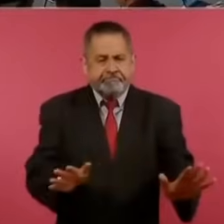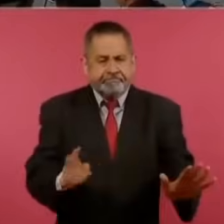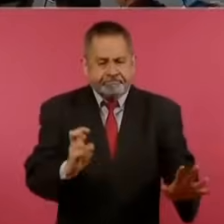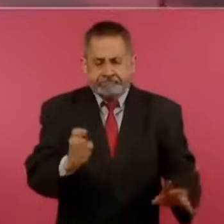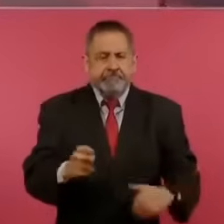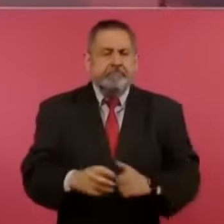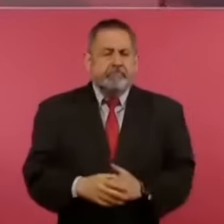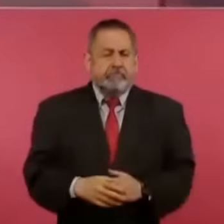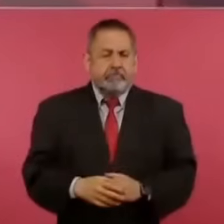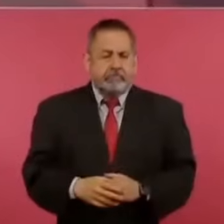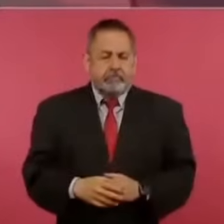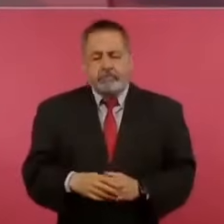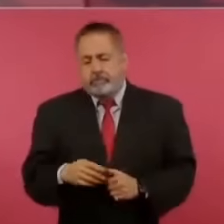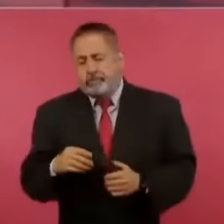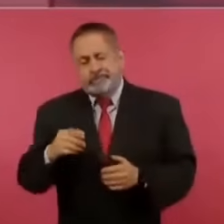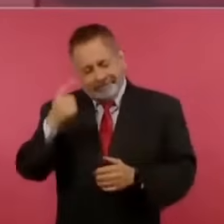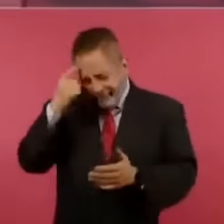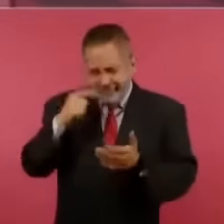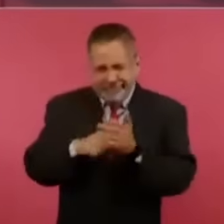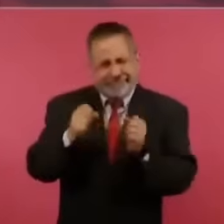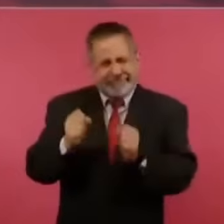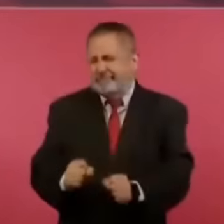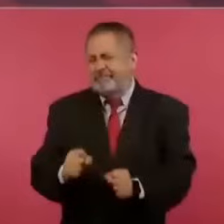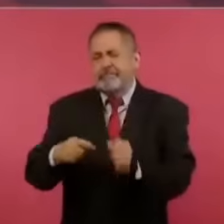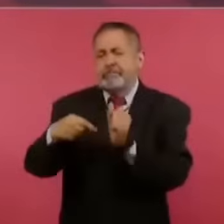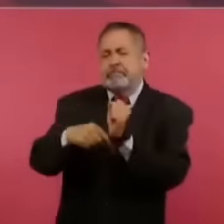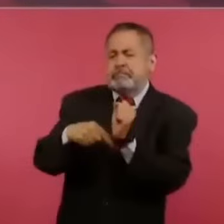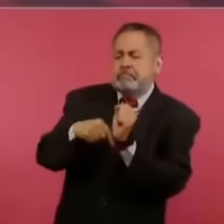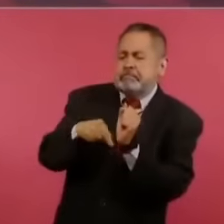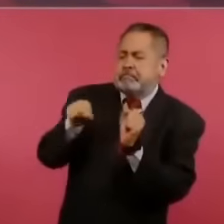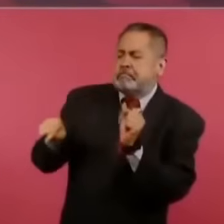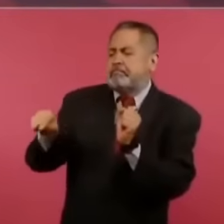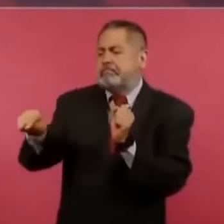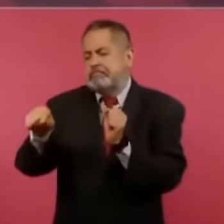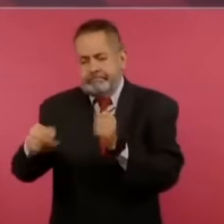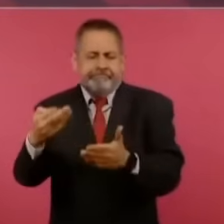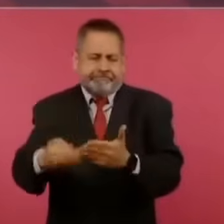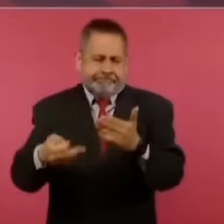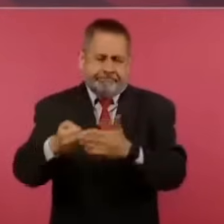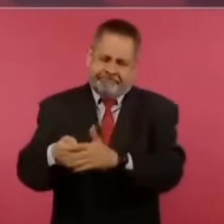No dudo que todavía hay que seguir limpiando,